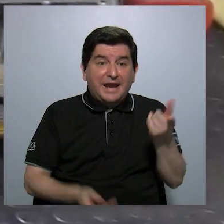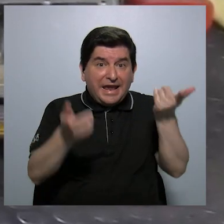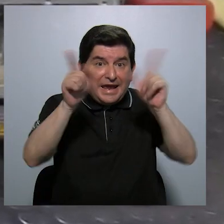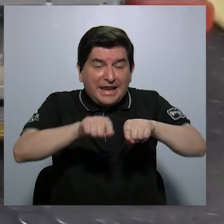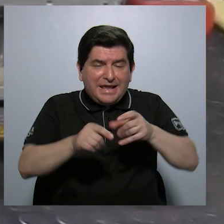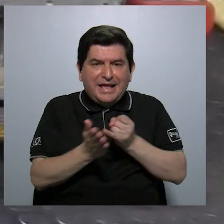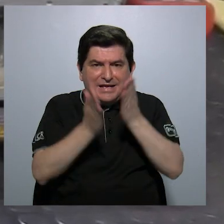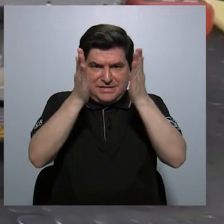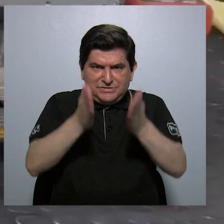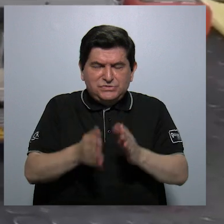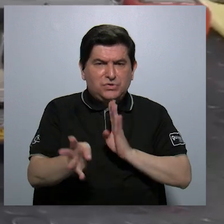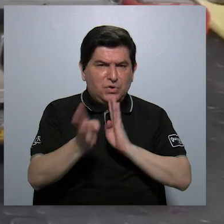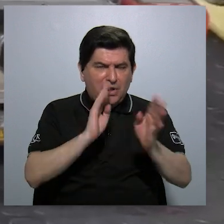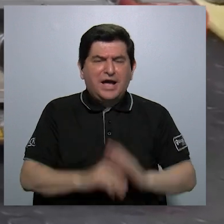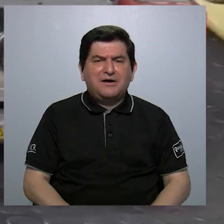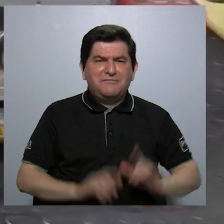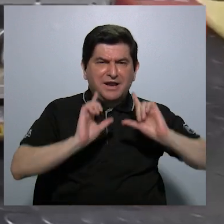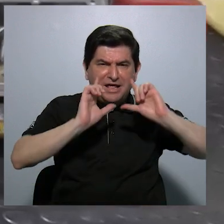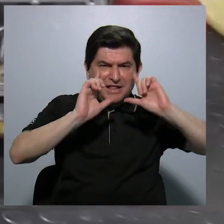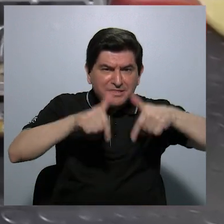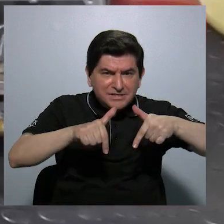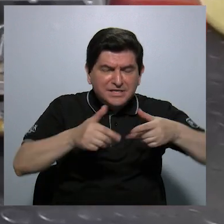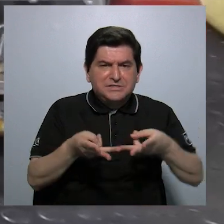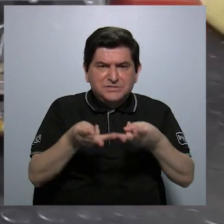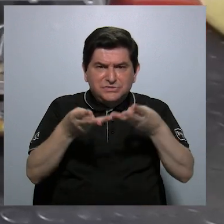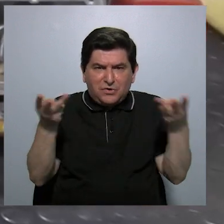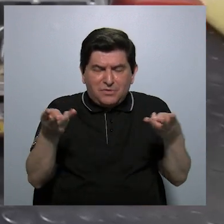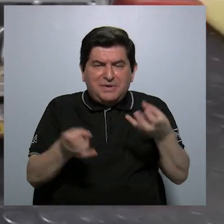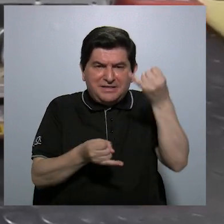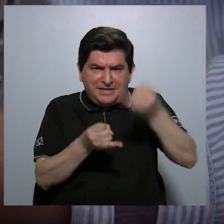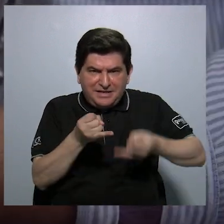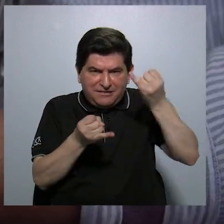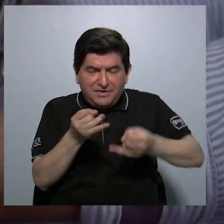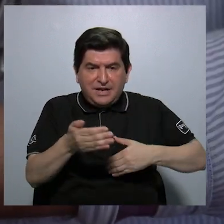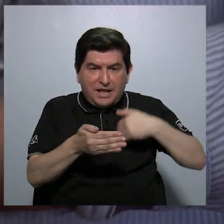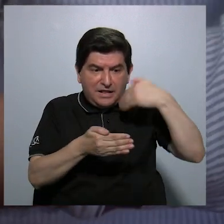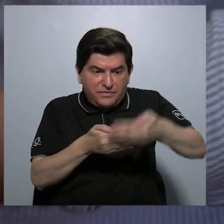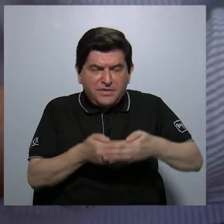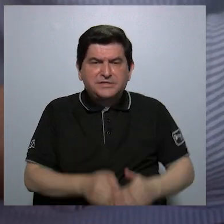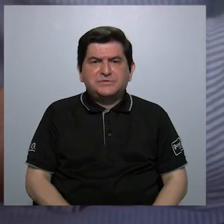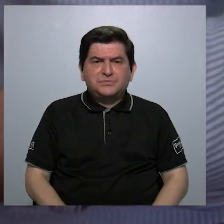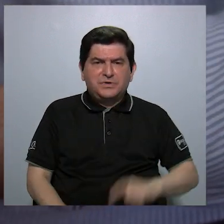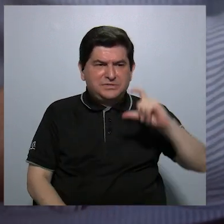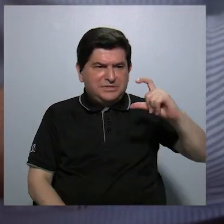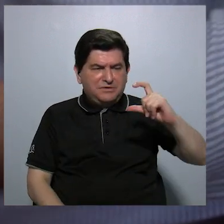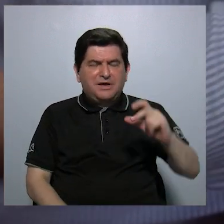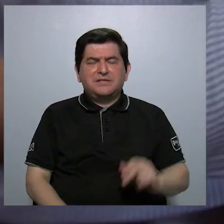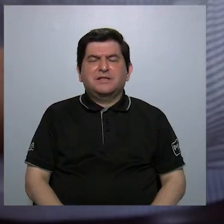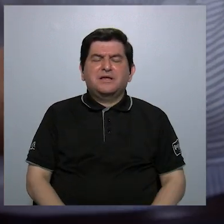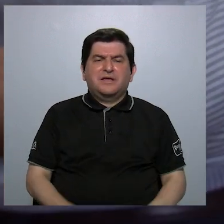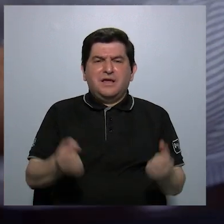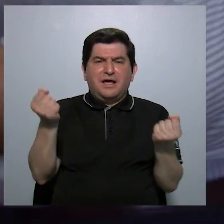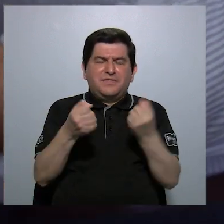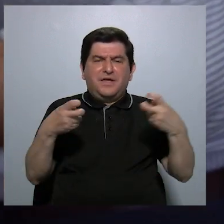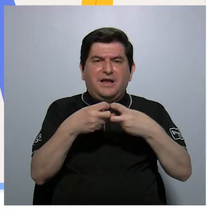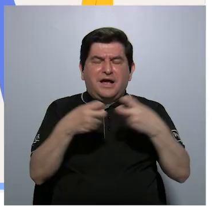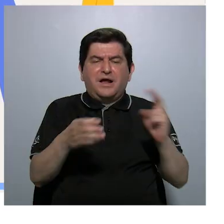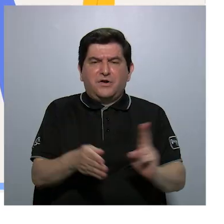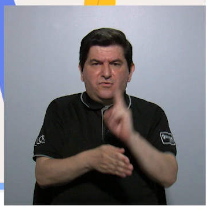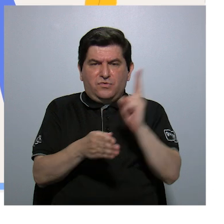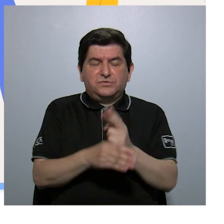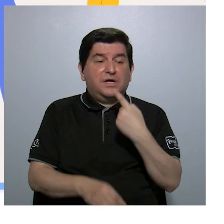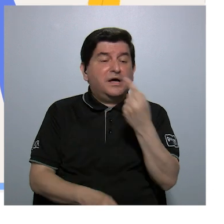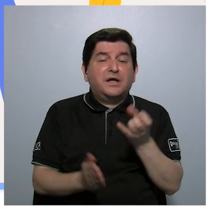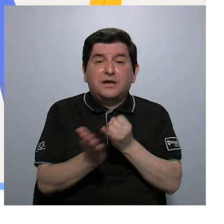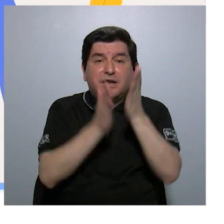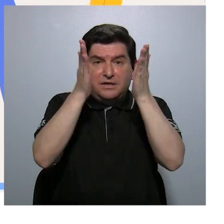En este caso, el investigador nos habla de los desechos o material que queda después de desechar la batería de un vehículo eléctrico.